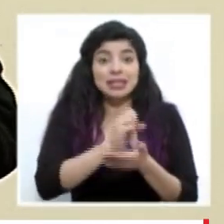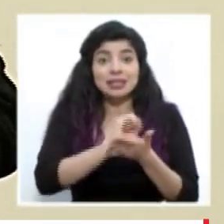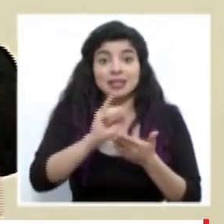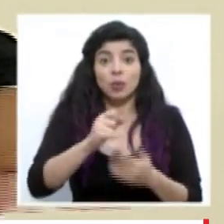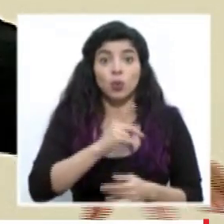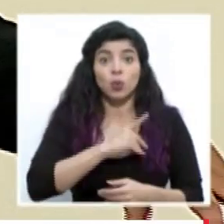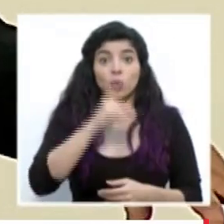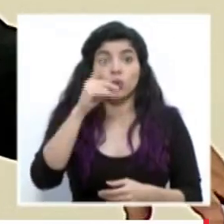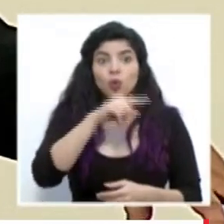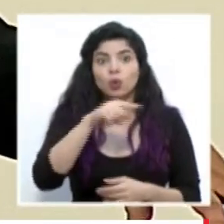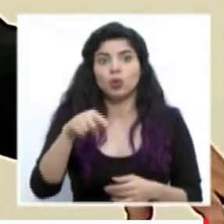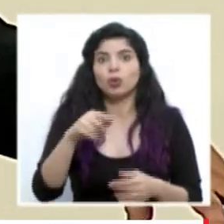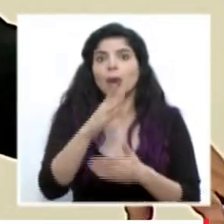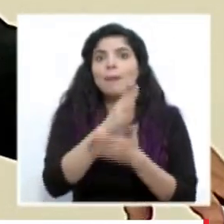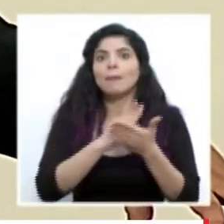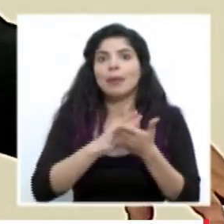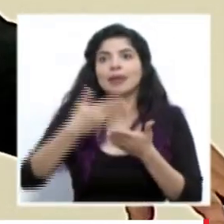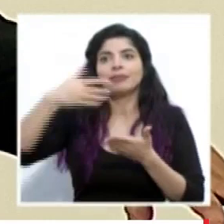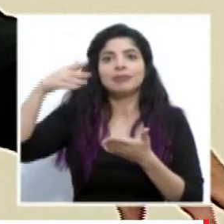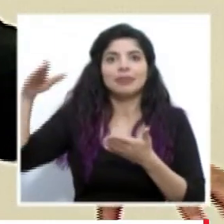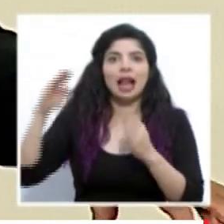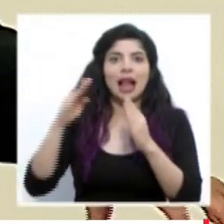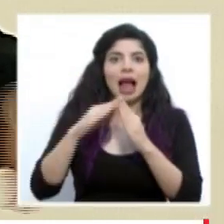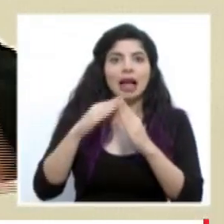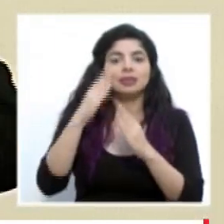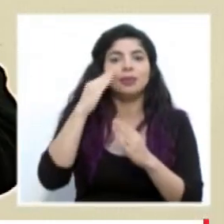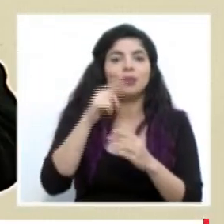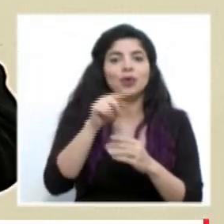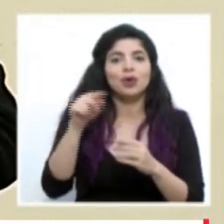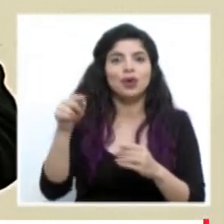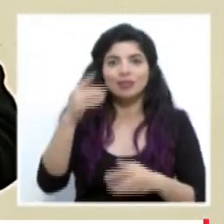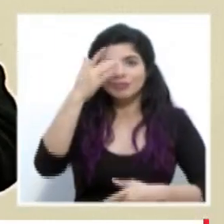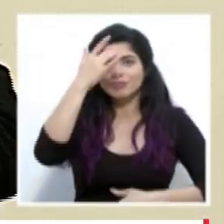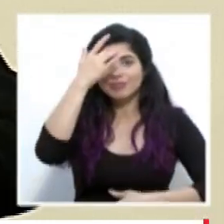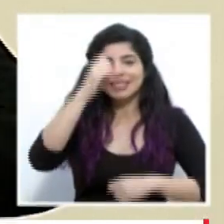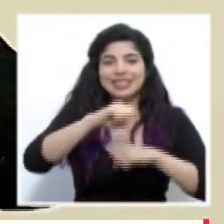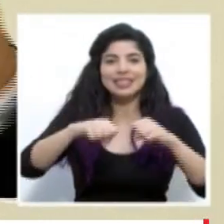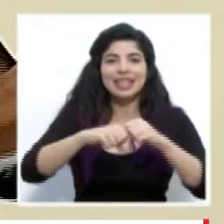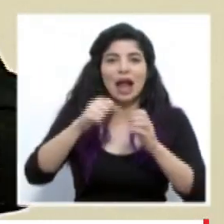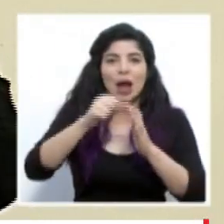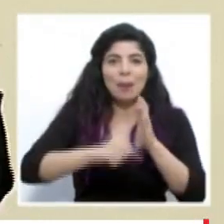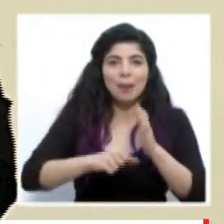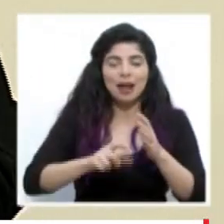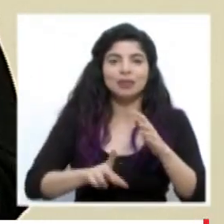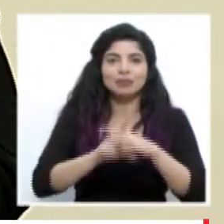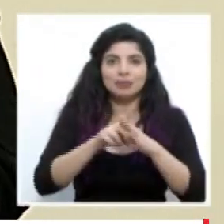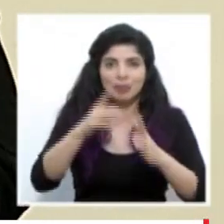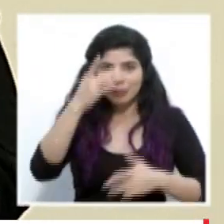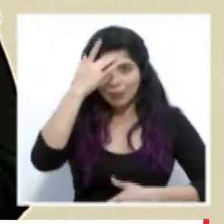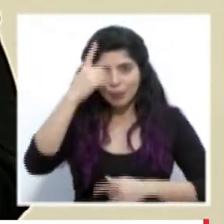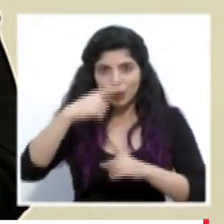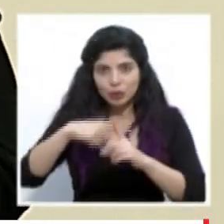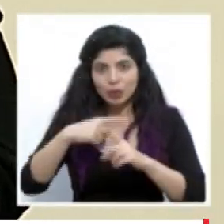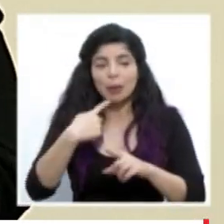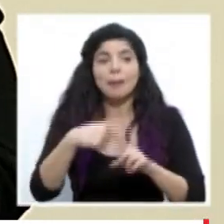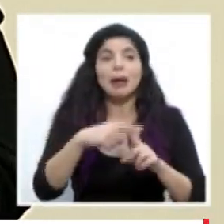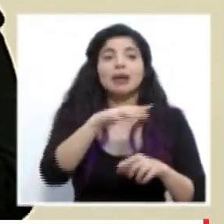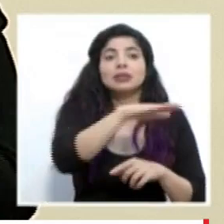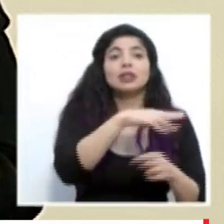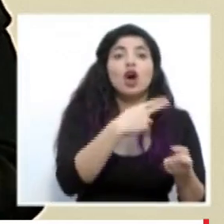Dios, se tuvo que enviar a la casa porque varios de ellos dieron positivos en sala de operaciones y también en